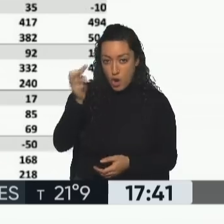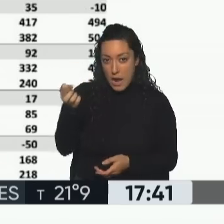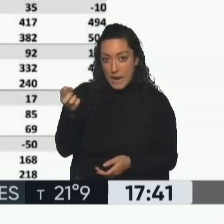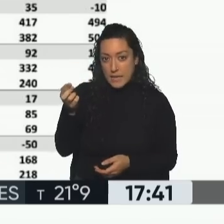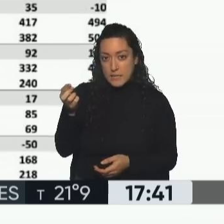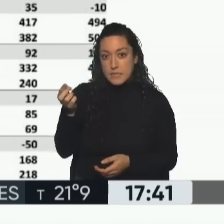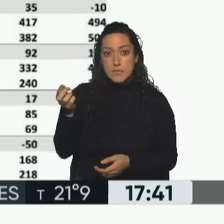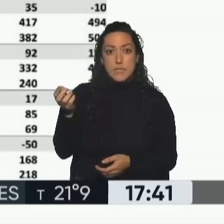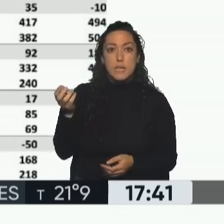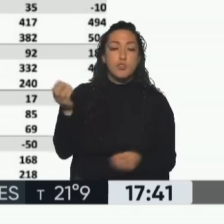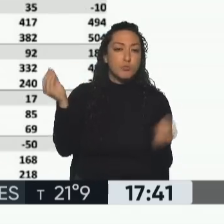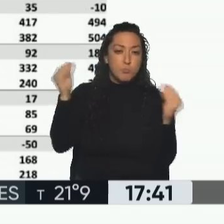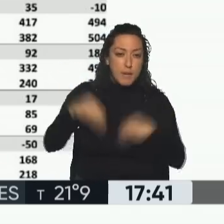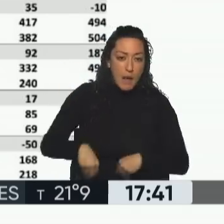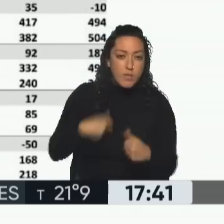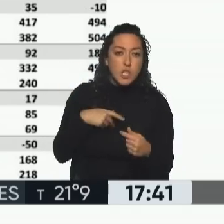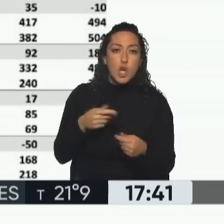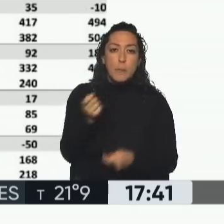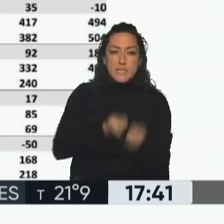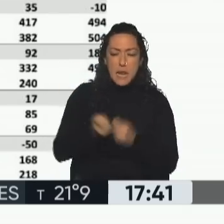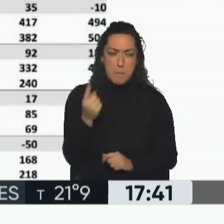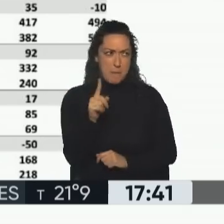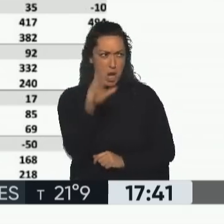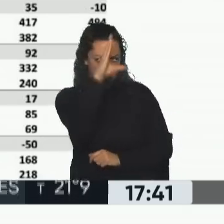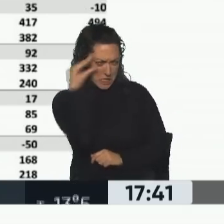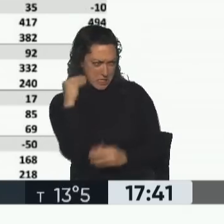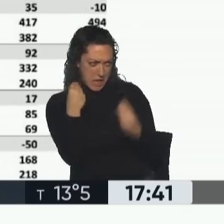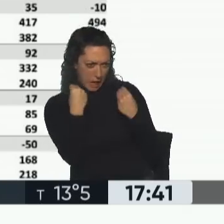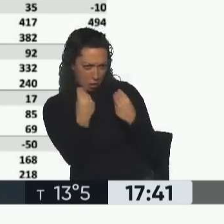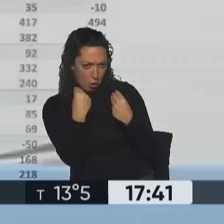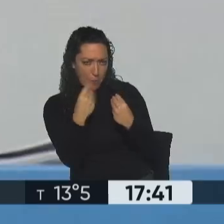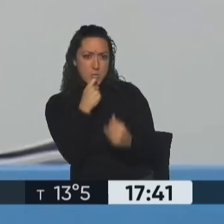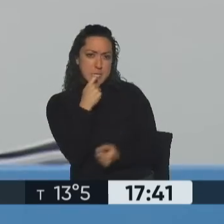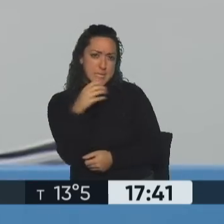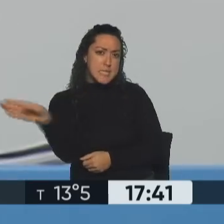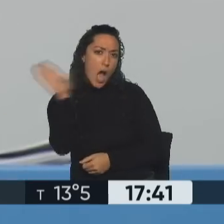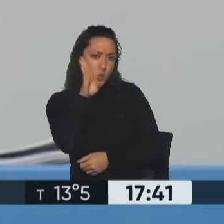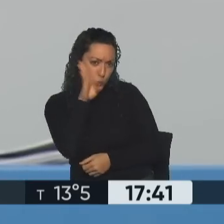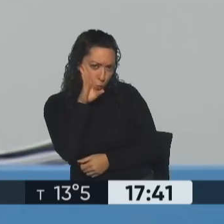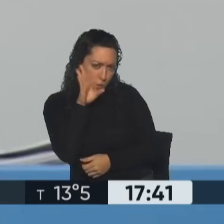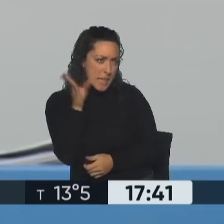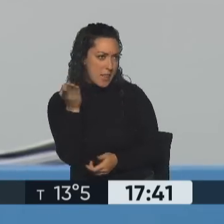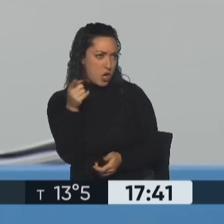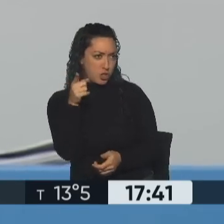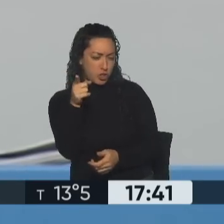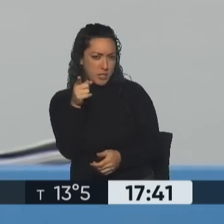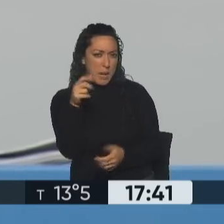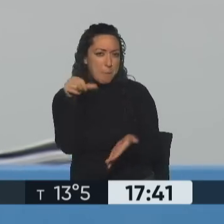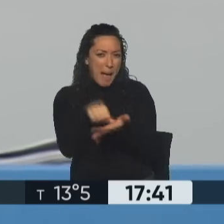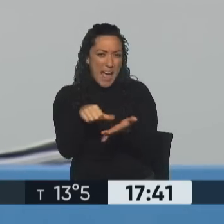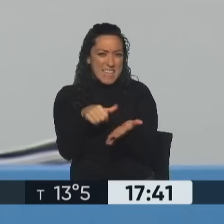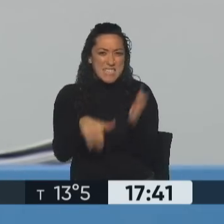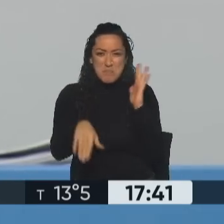de superávit comercial. Pero, Cristina, ¿cómo puede ser entonces si Estados Unidos es el país que tiene